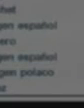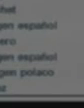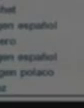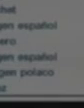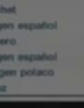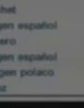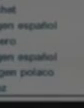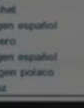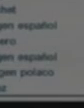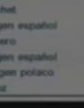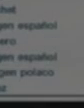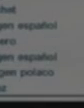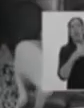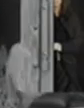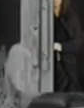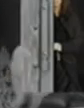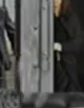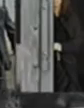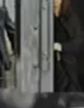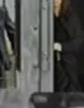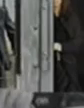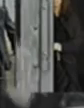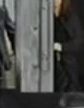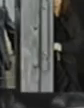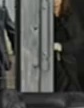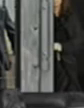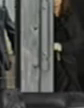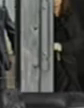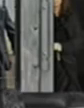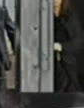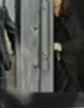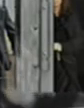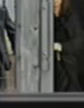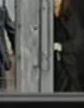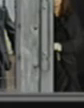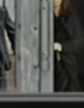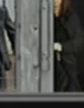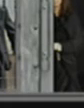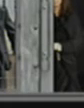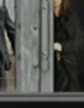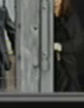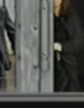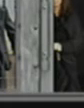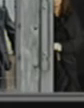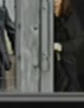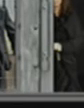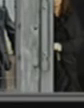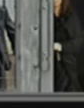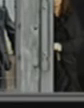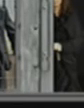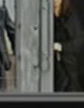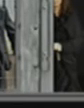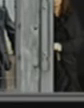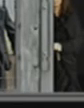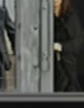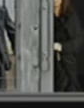Lázaro Báez hacía con ese enriquecimiento patrimonial que él obtuvo a través de los negocios que hacía con el Estado,